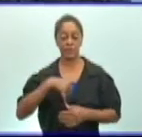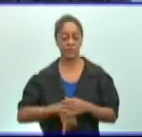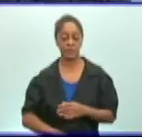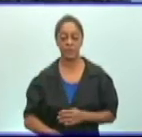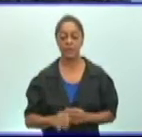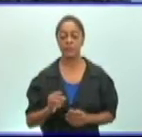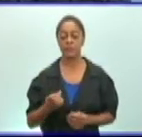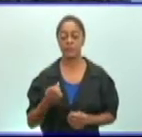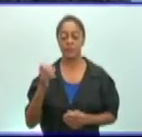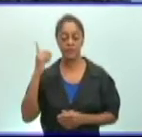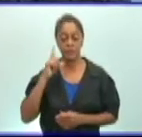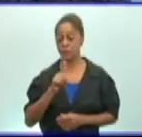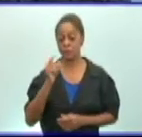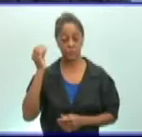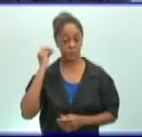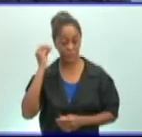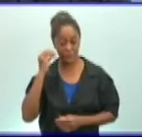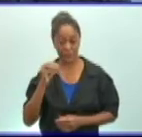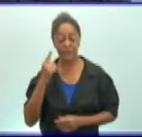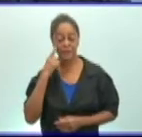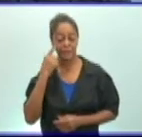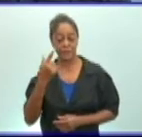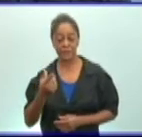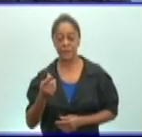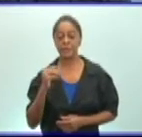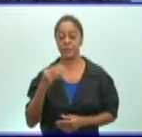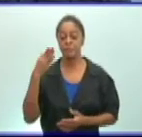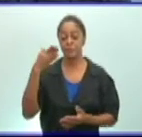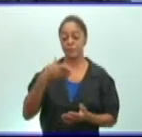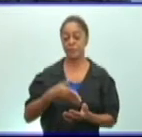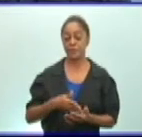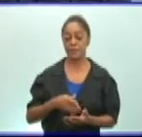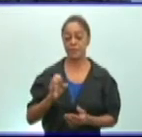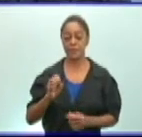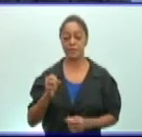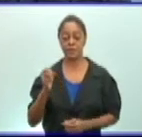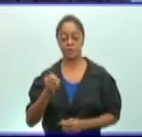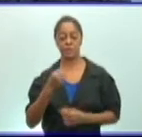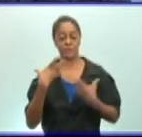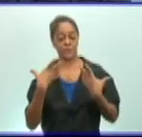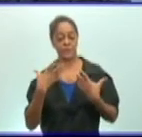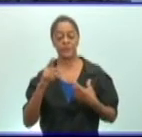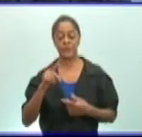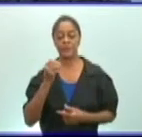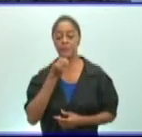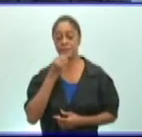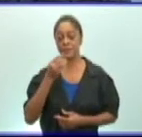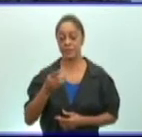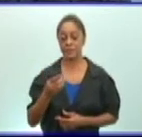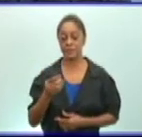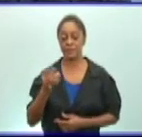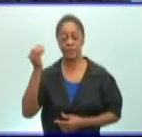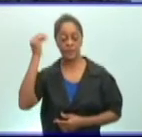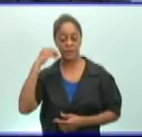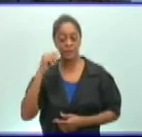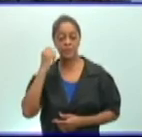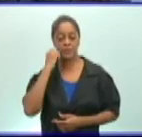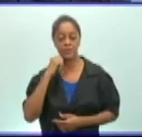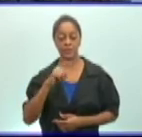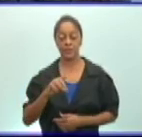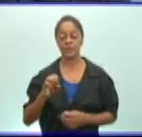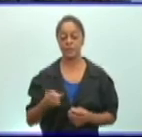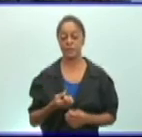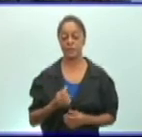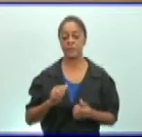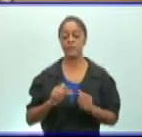Grecia. Ajá, ¿tú no me crees? Pues mira, te propongo ir a la sección Clio Curiosidad para que puedas conocer un poco más sobre el origen